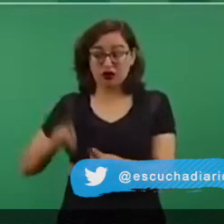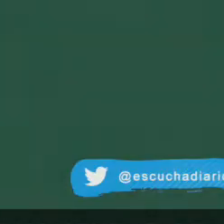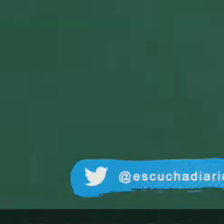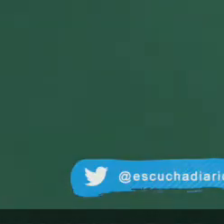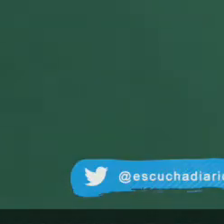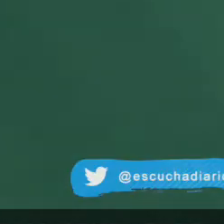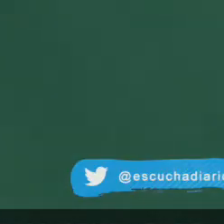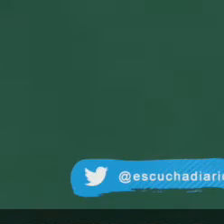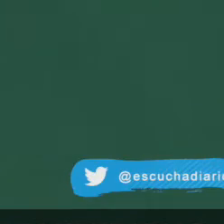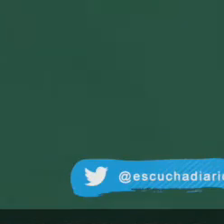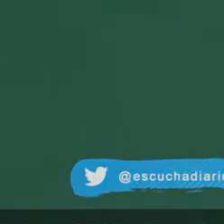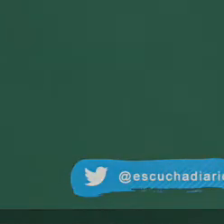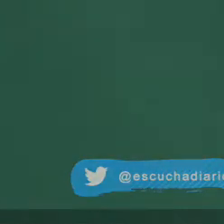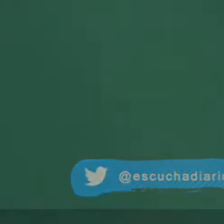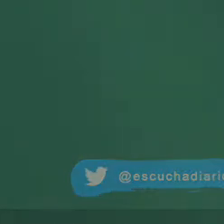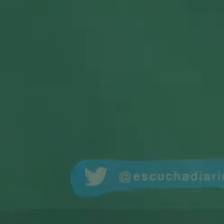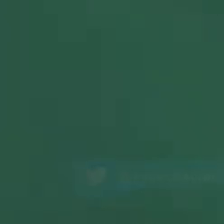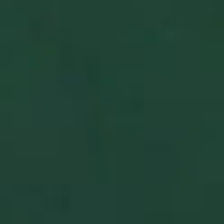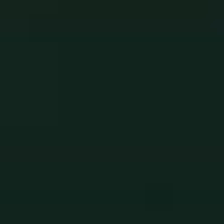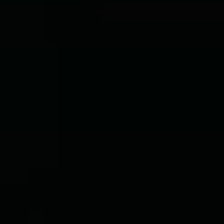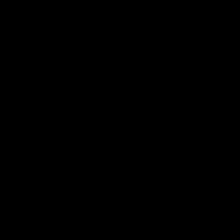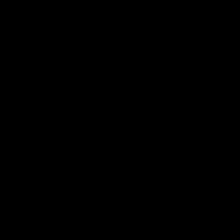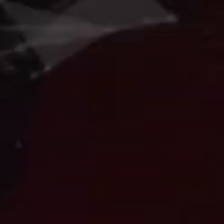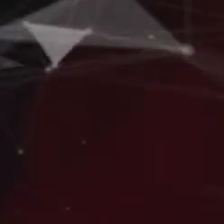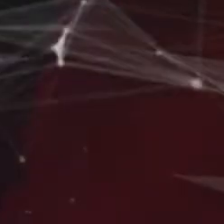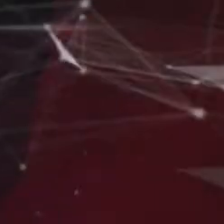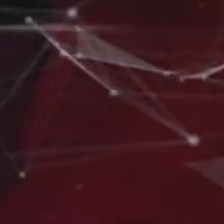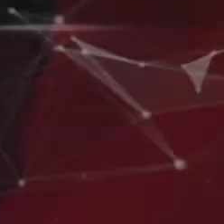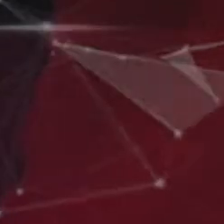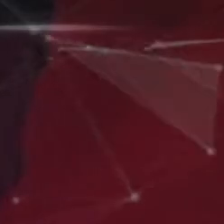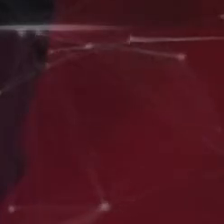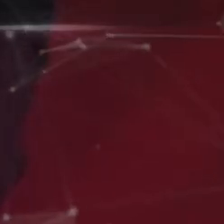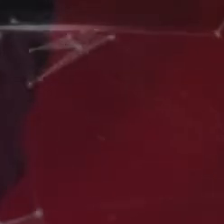Electricidad. Gobierno de México.